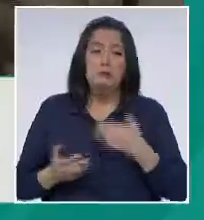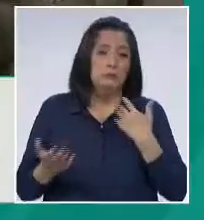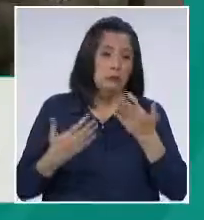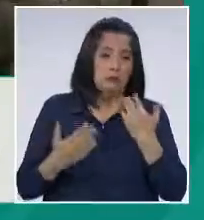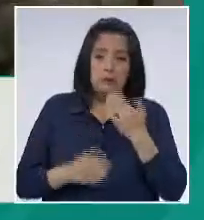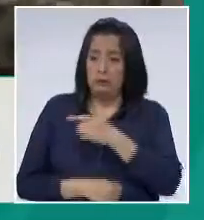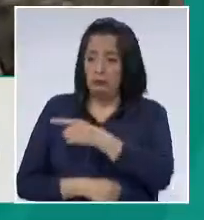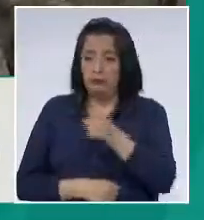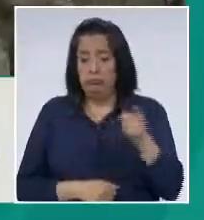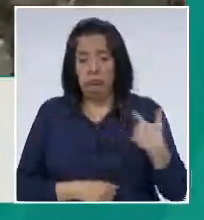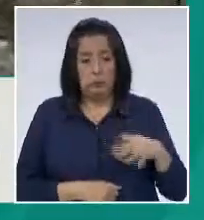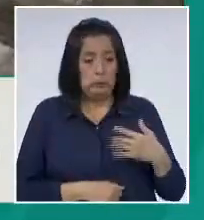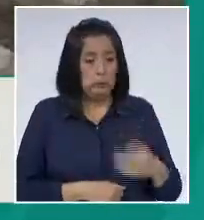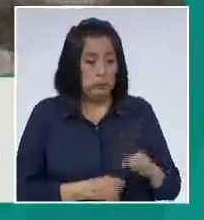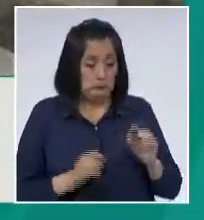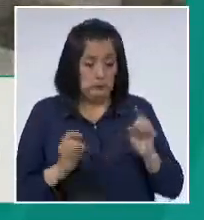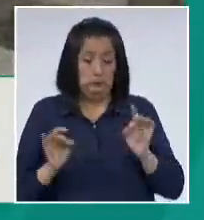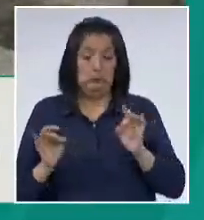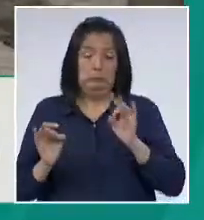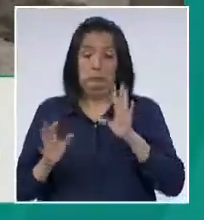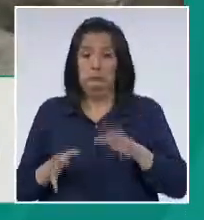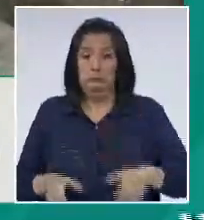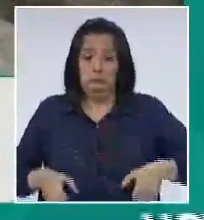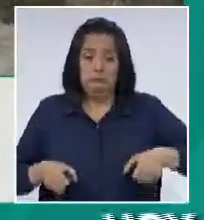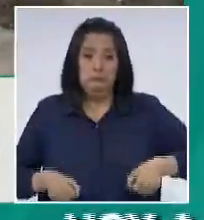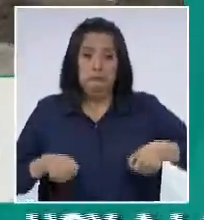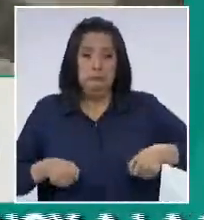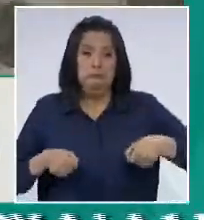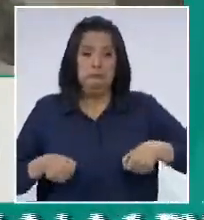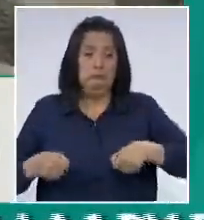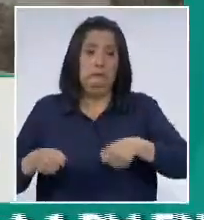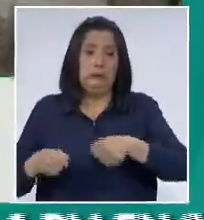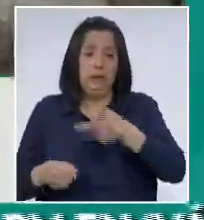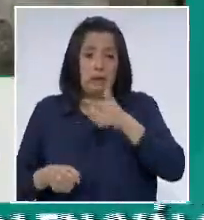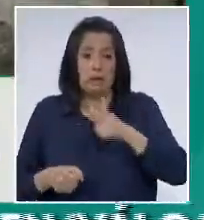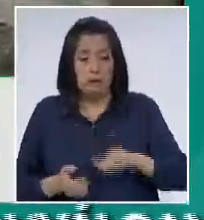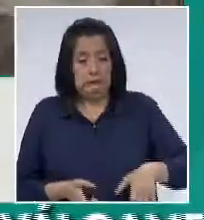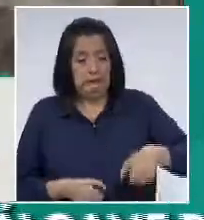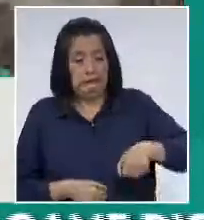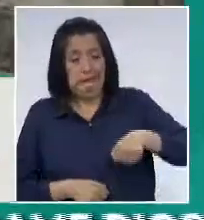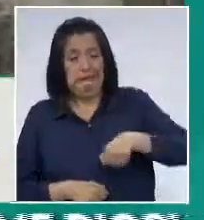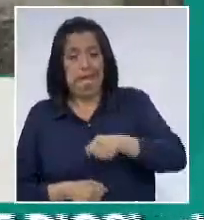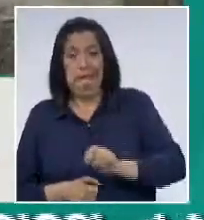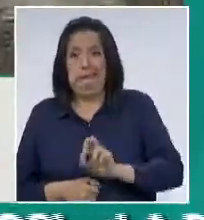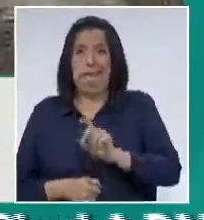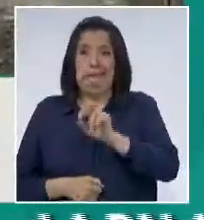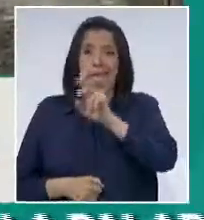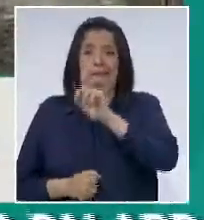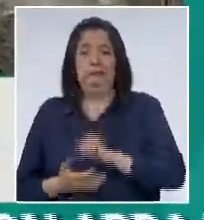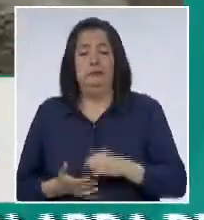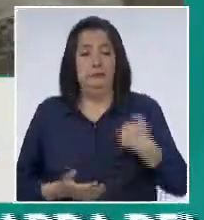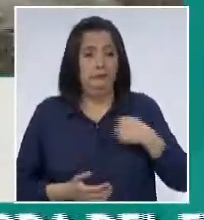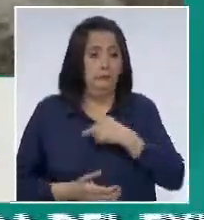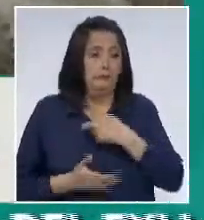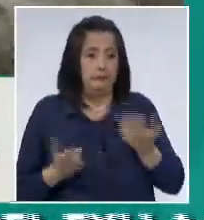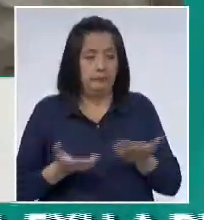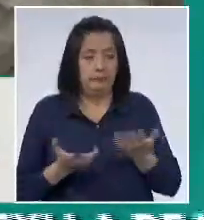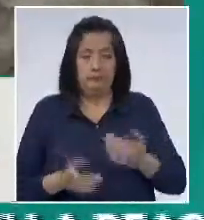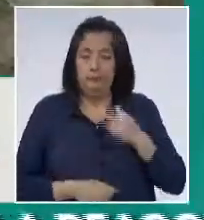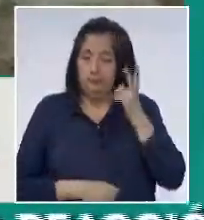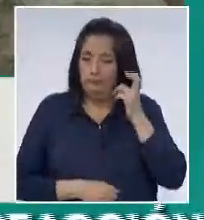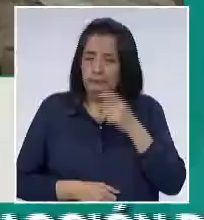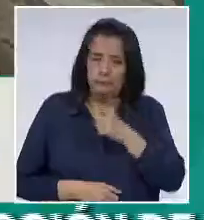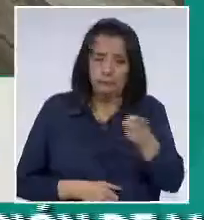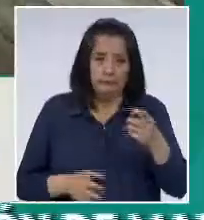ellos. Es un calvario realmente tener que llevar esta cantidad de baldes llenos con agua. Y bueno, nosotros estamos escuchando